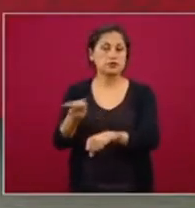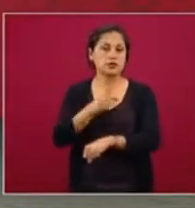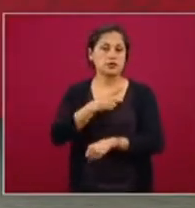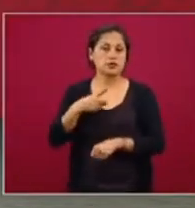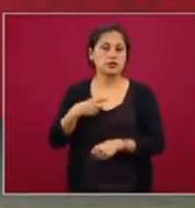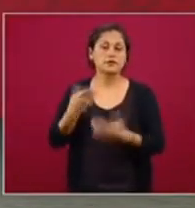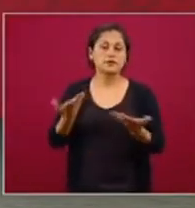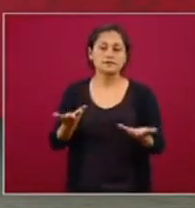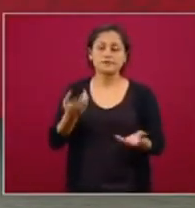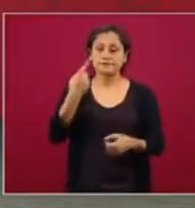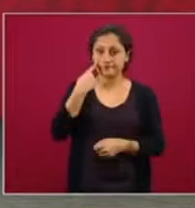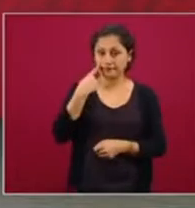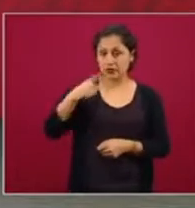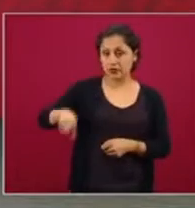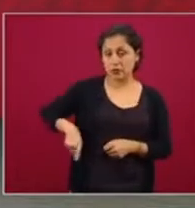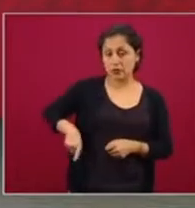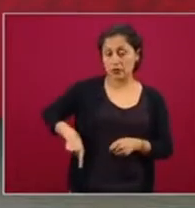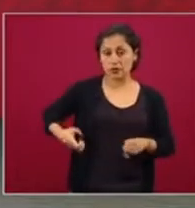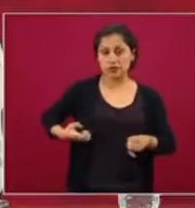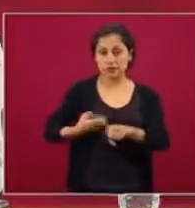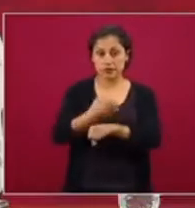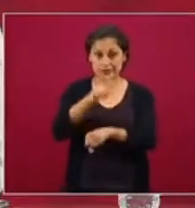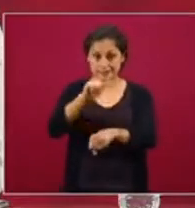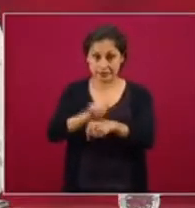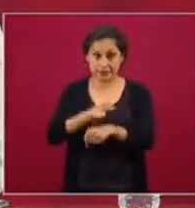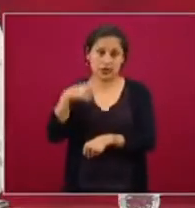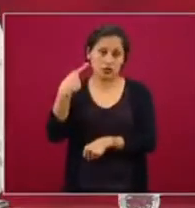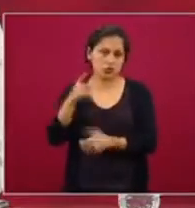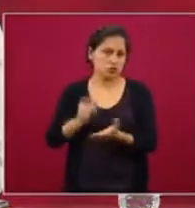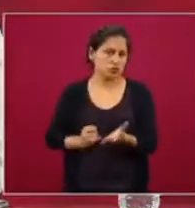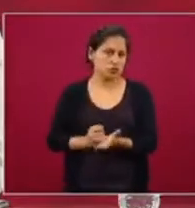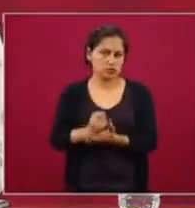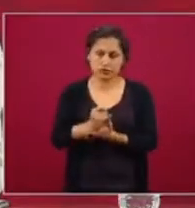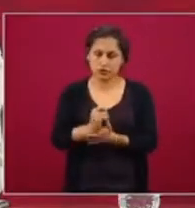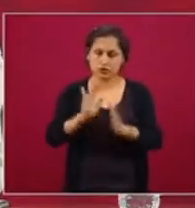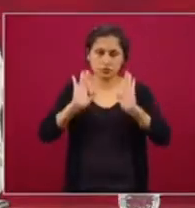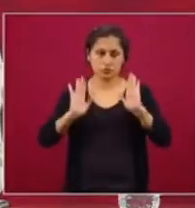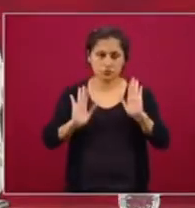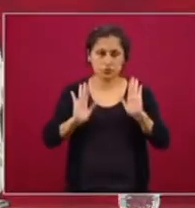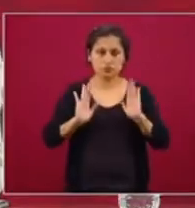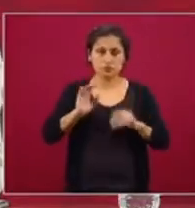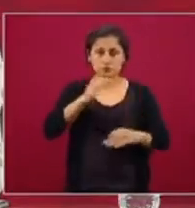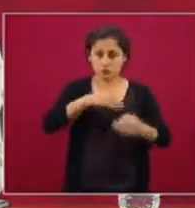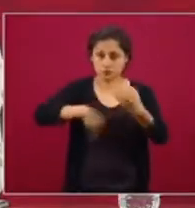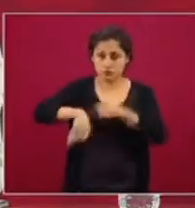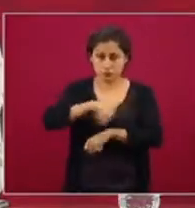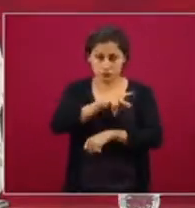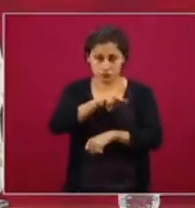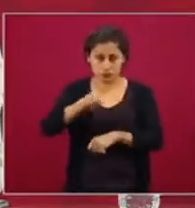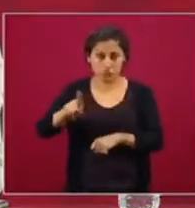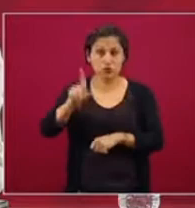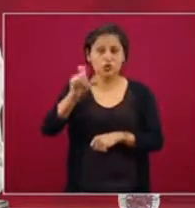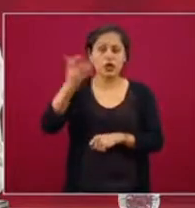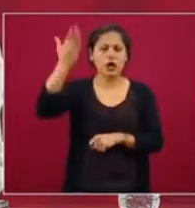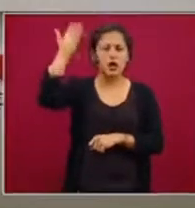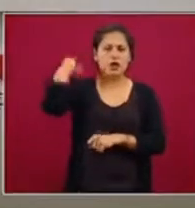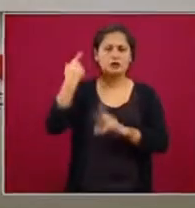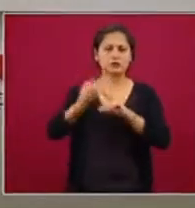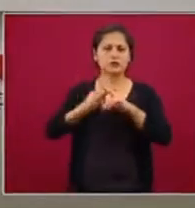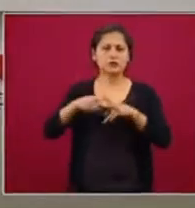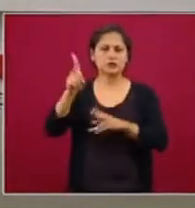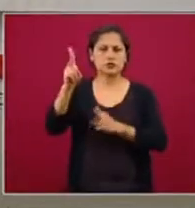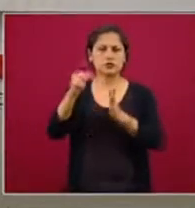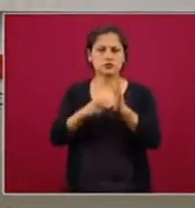sido decisión de los propios gobiernos estatales. Todos ellos tienen desde los tiempos de la pandemia de influenza